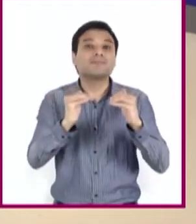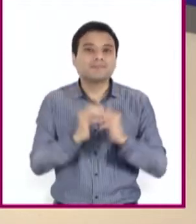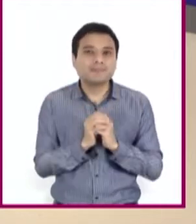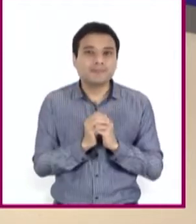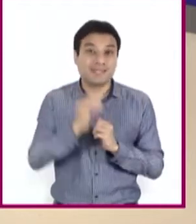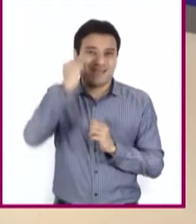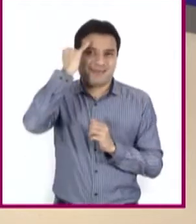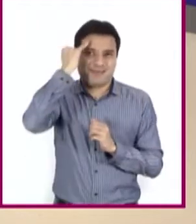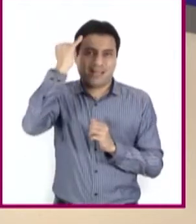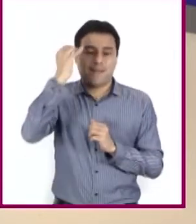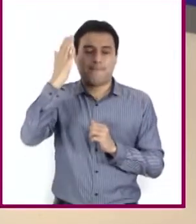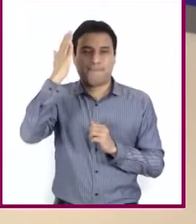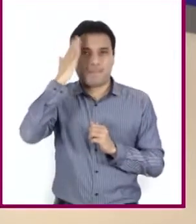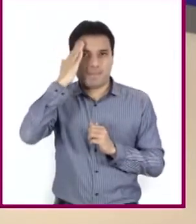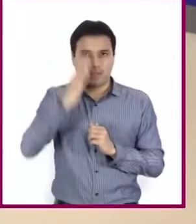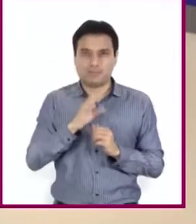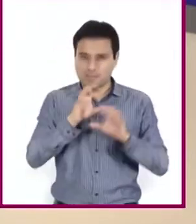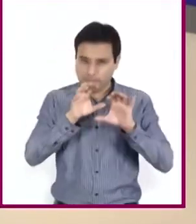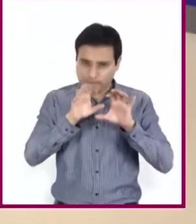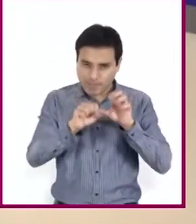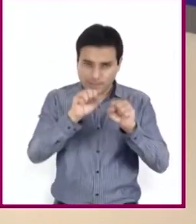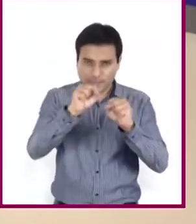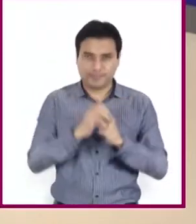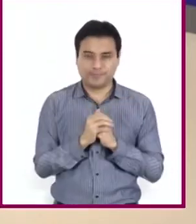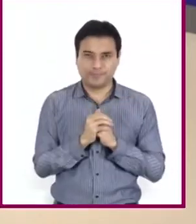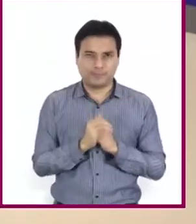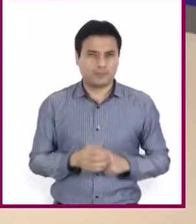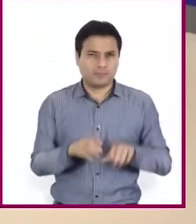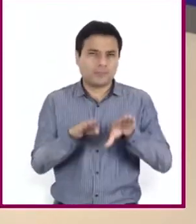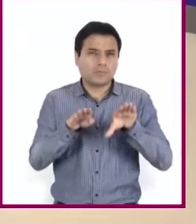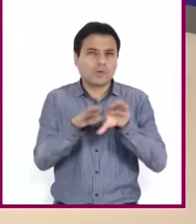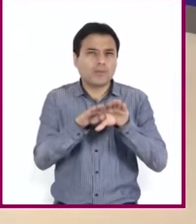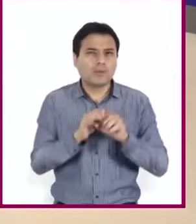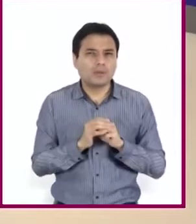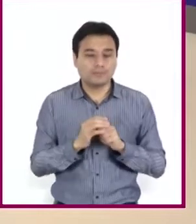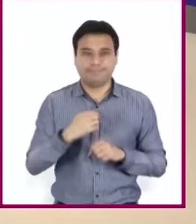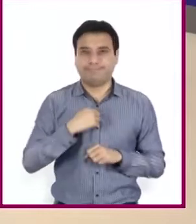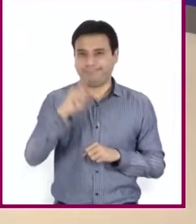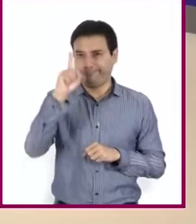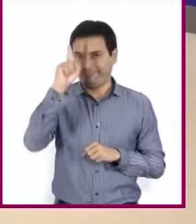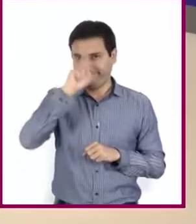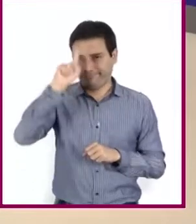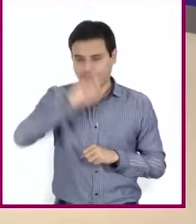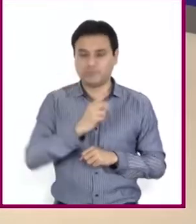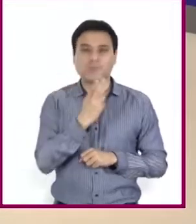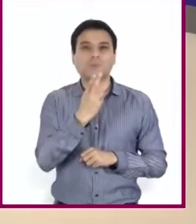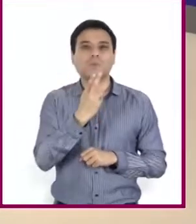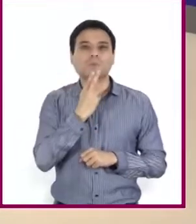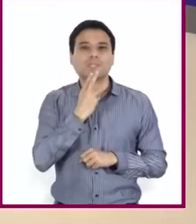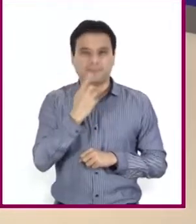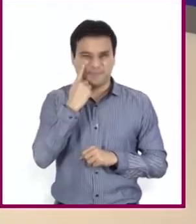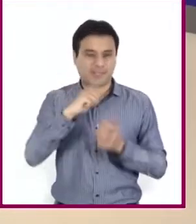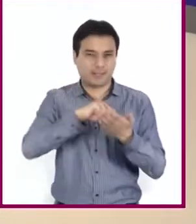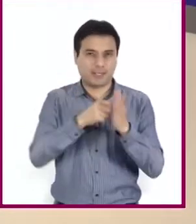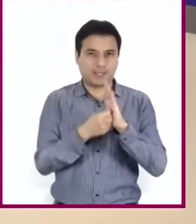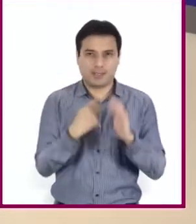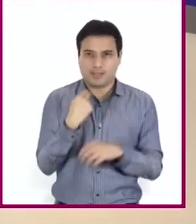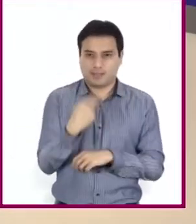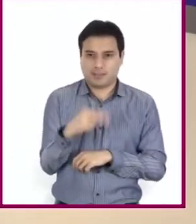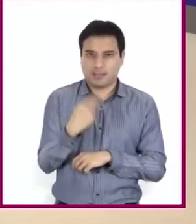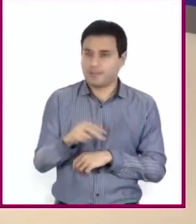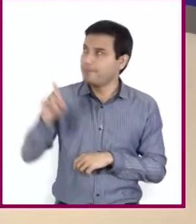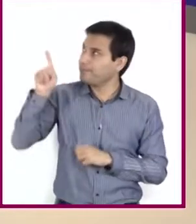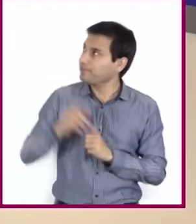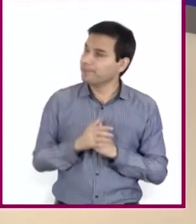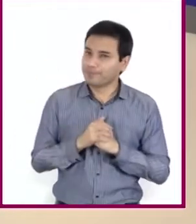las ideas primarias o principales. Para ello, les recomiendo hacer uso de una técnica llamada